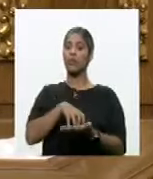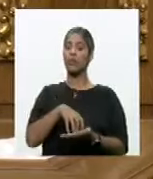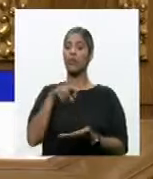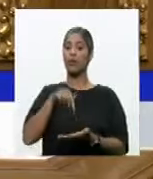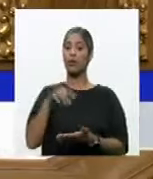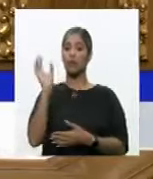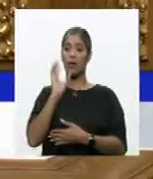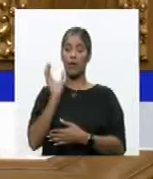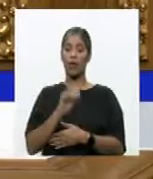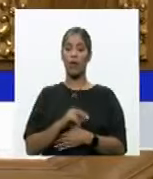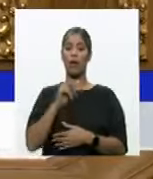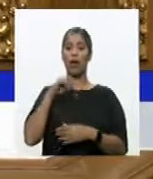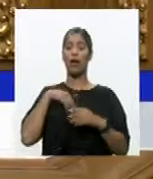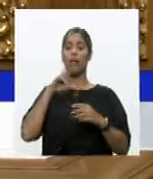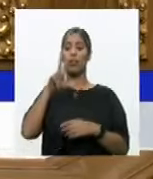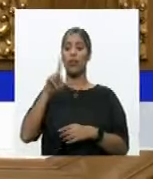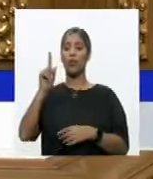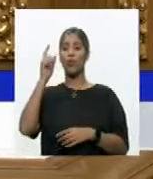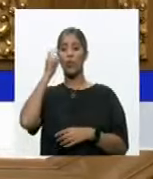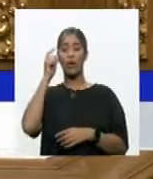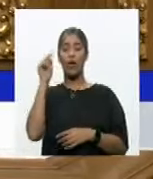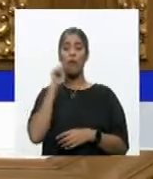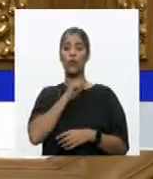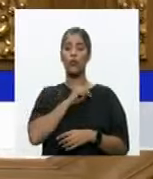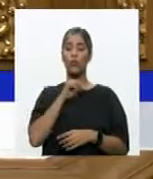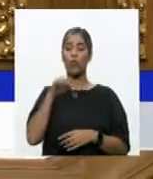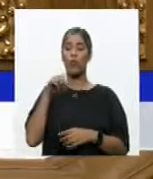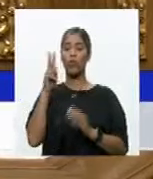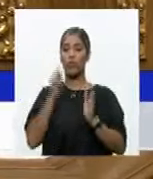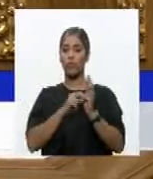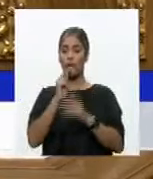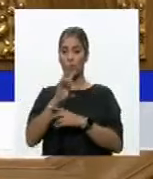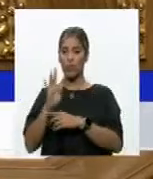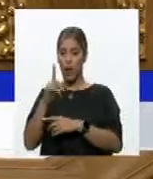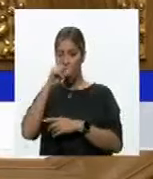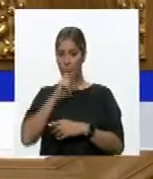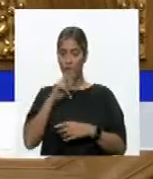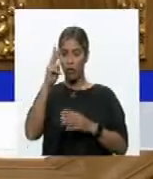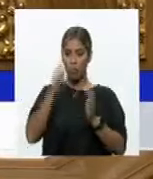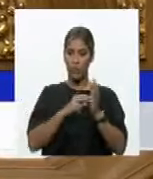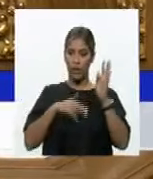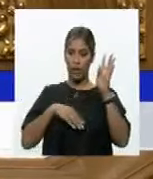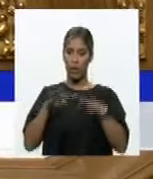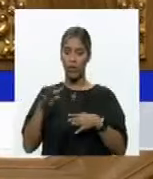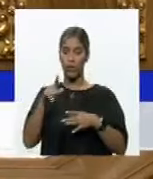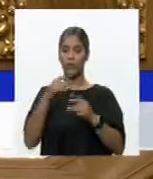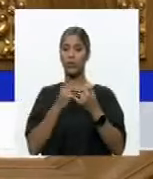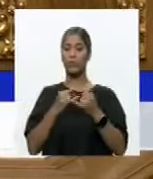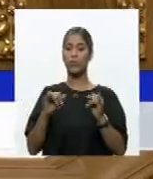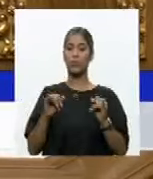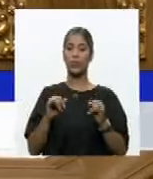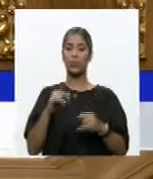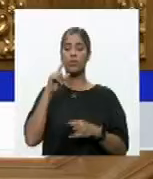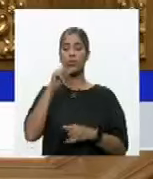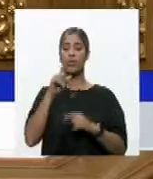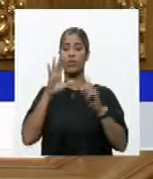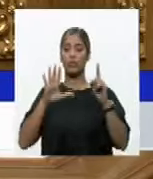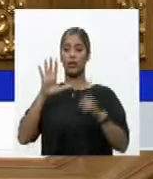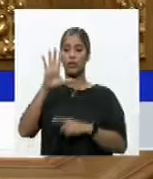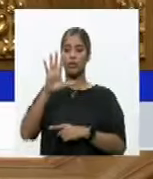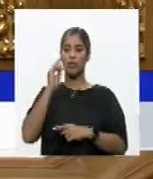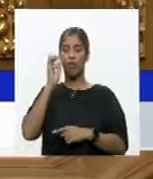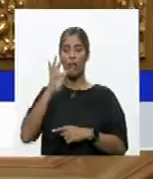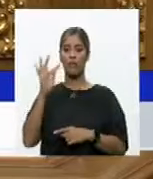Nacional en Caracas, a los 31 días del mes de octubre de 2024, años 2014 de la independencia, 165 de